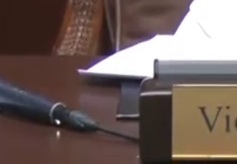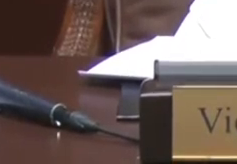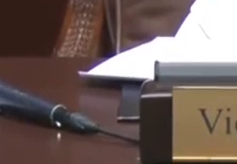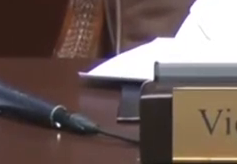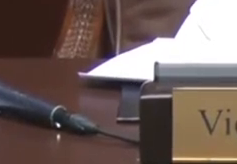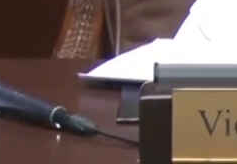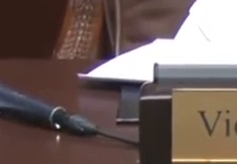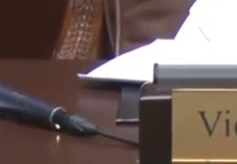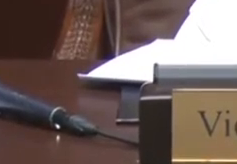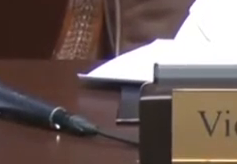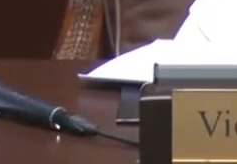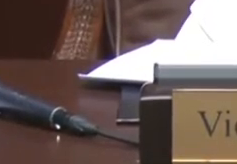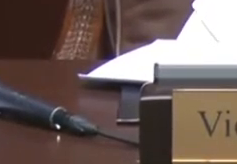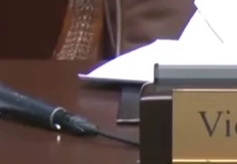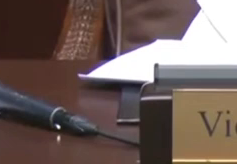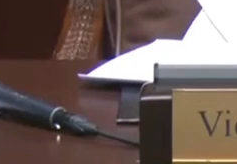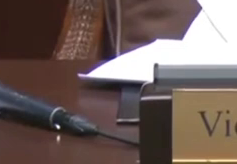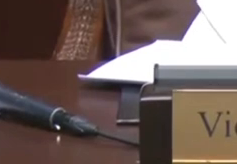Macorís